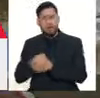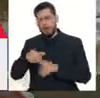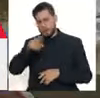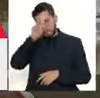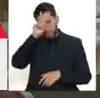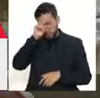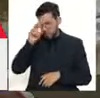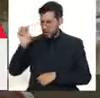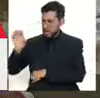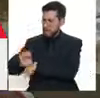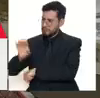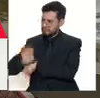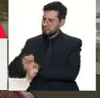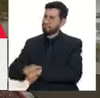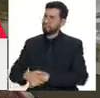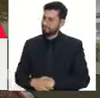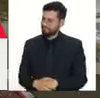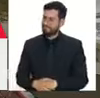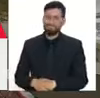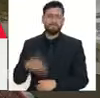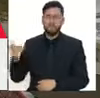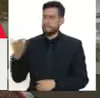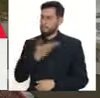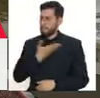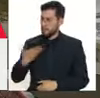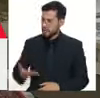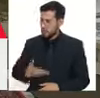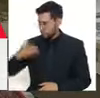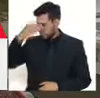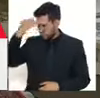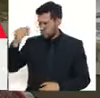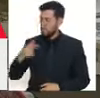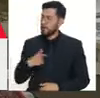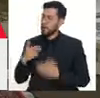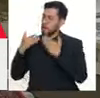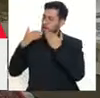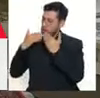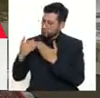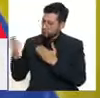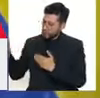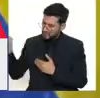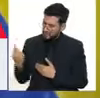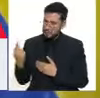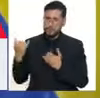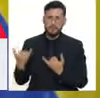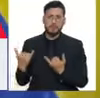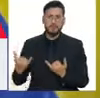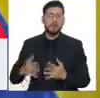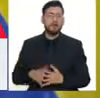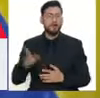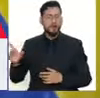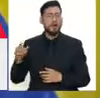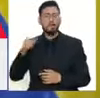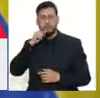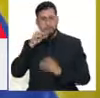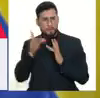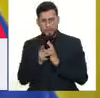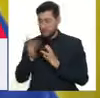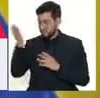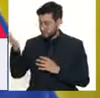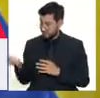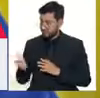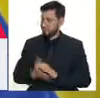Perú y a Ecuador. Presidente Noboa, le agradezco por su presencia junto a su señora